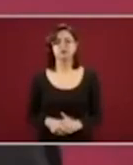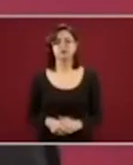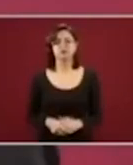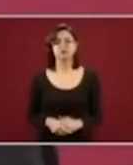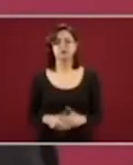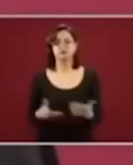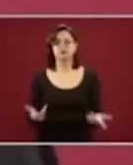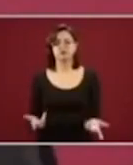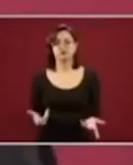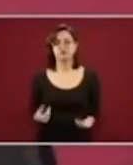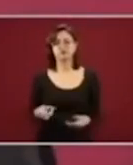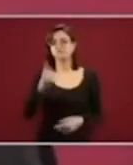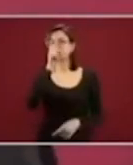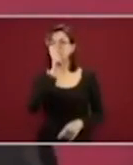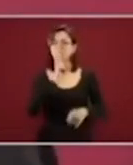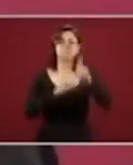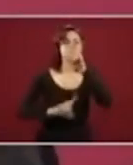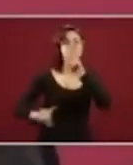la calumnia